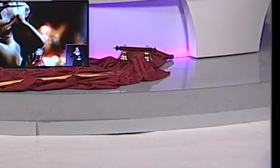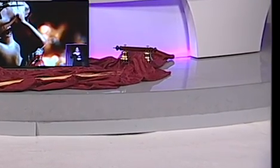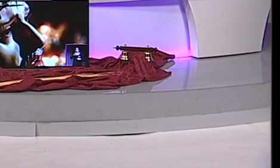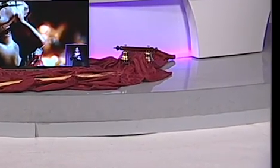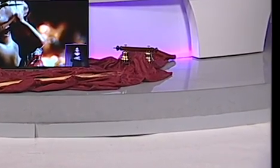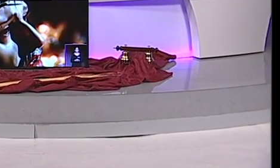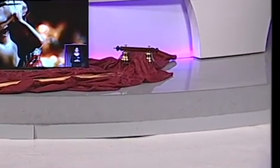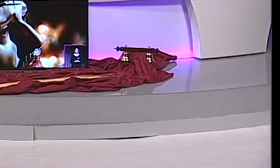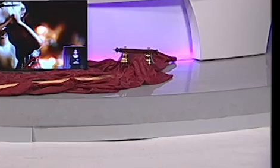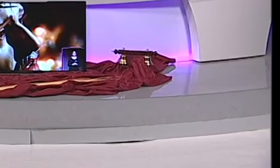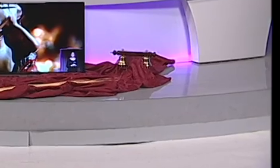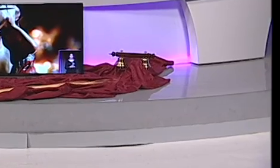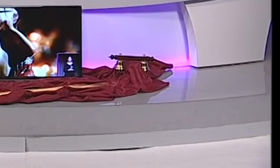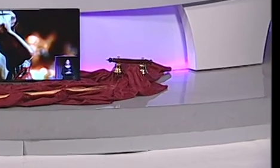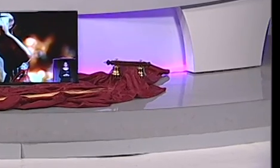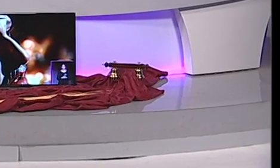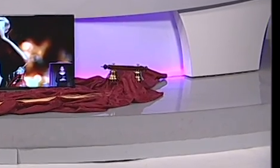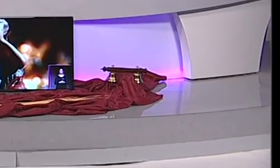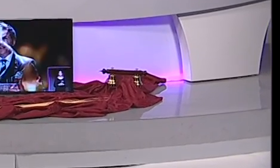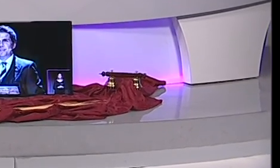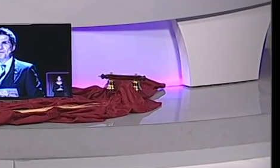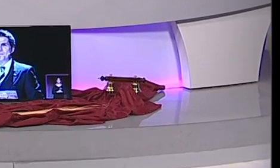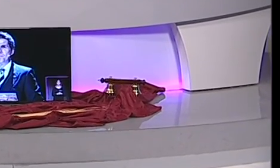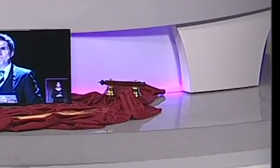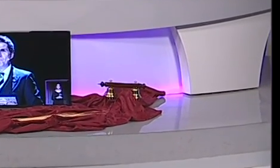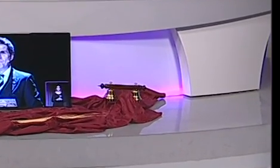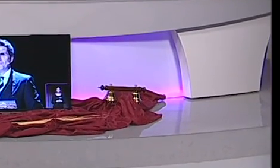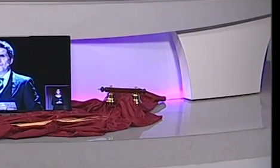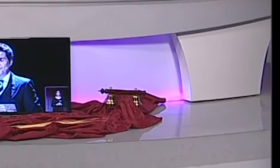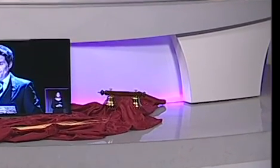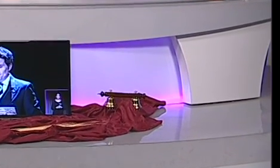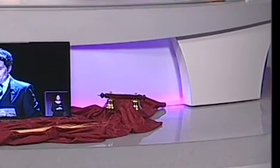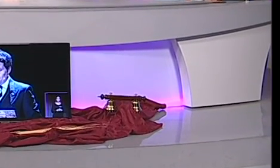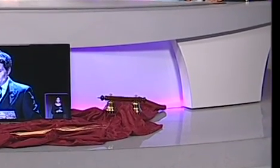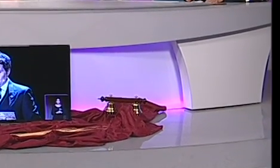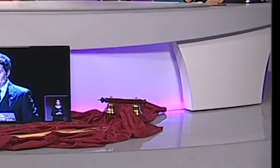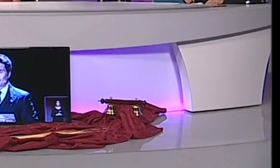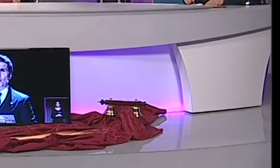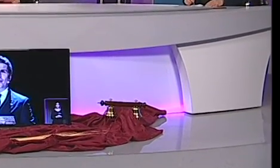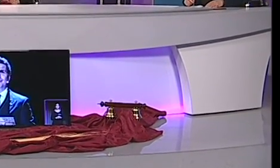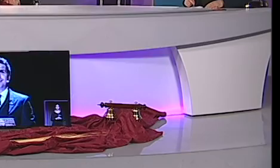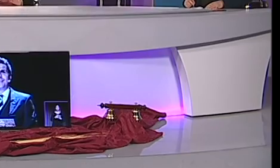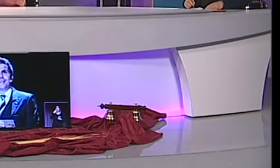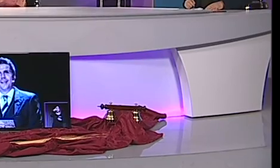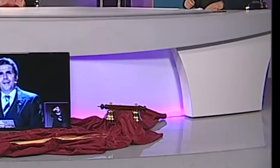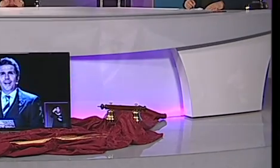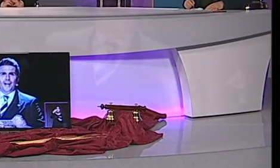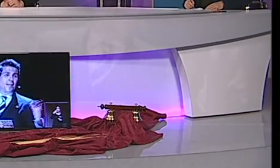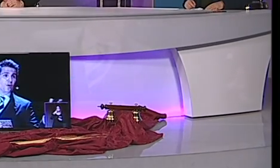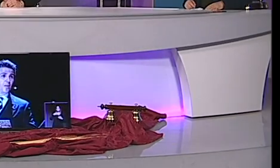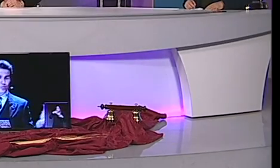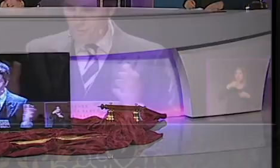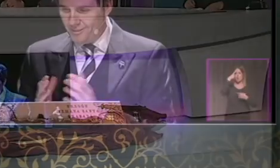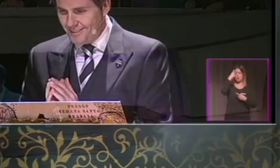años Guillermo por romper Gemma muy brevemente por romper quizás una lanza a favor de Federación no todo responsabilidad de Federación eso está claro